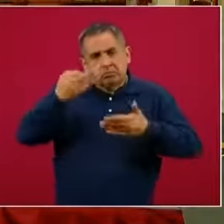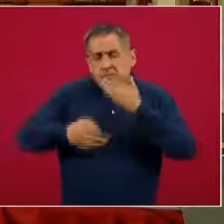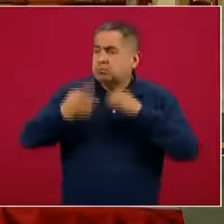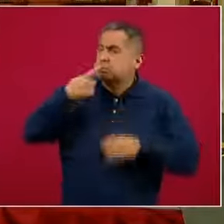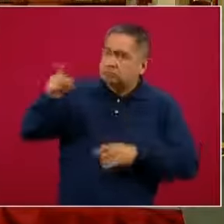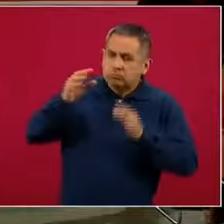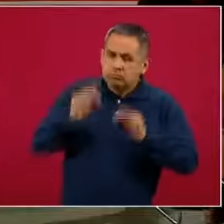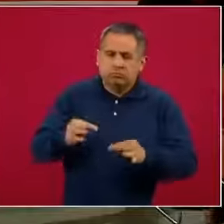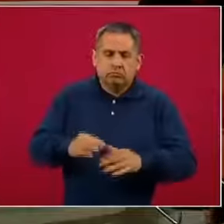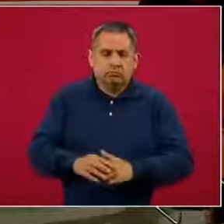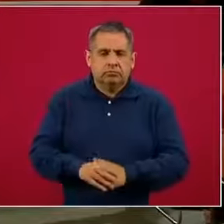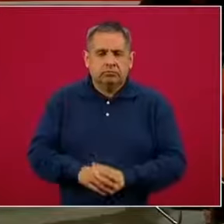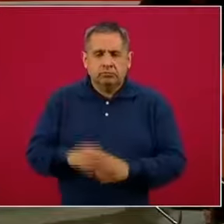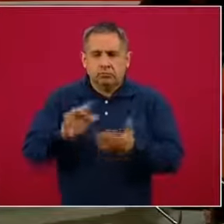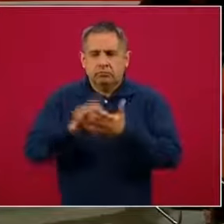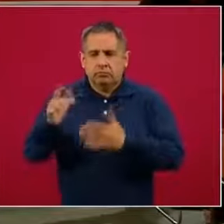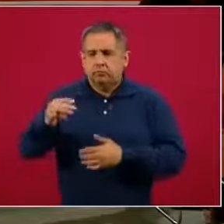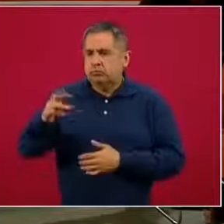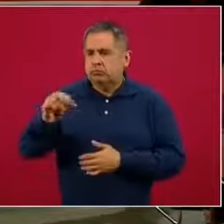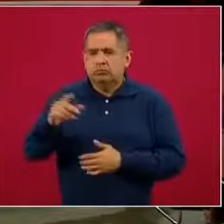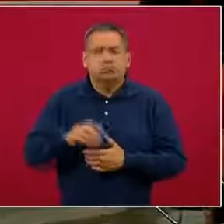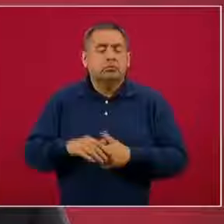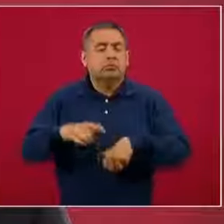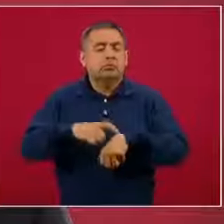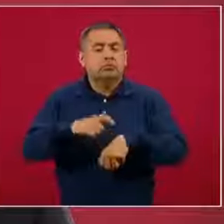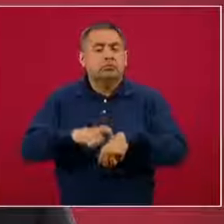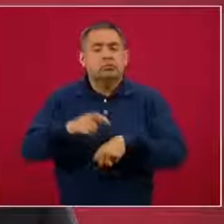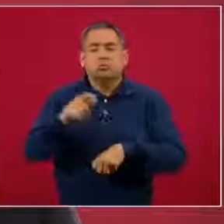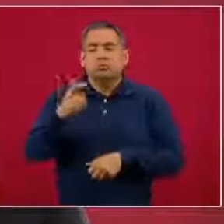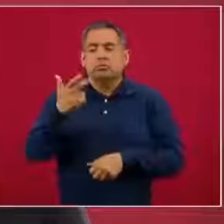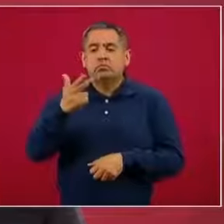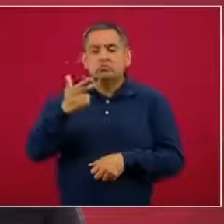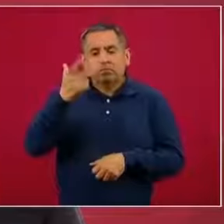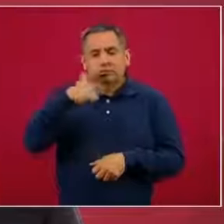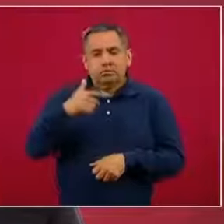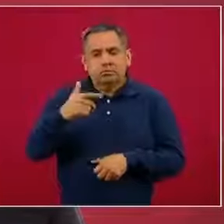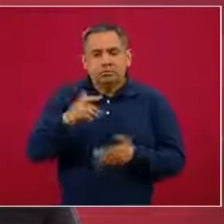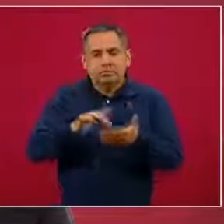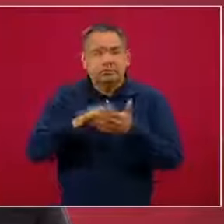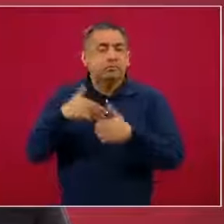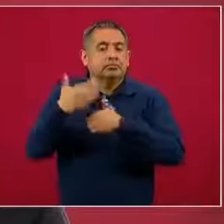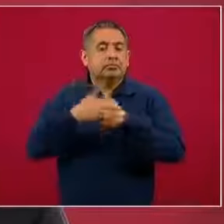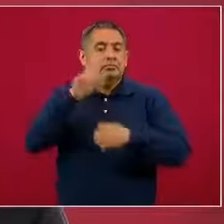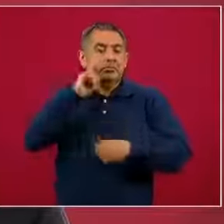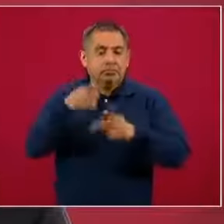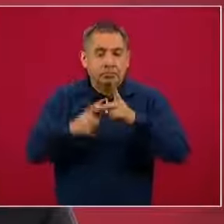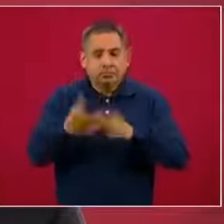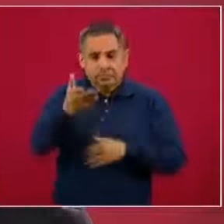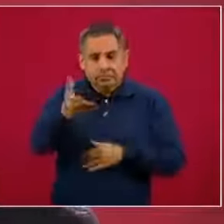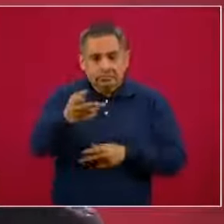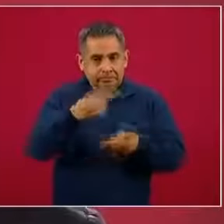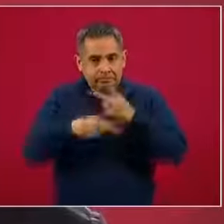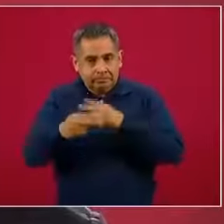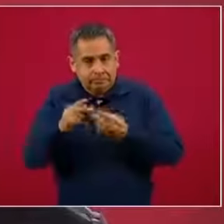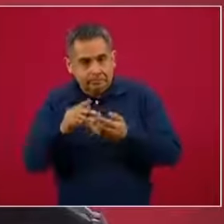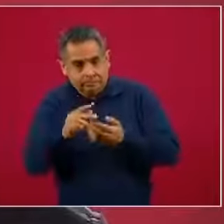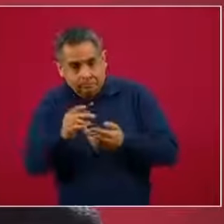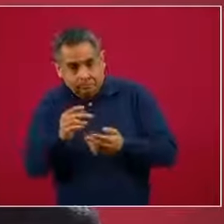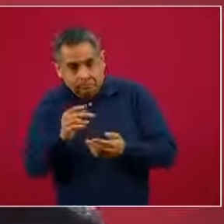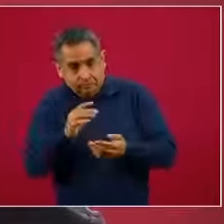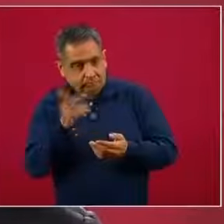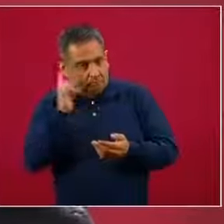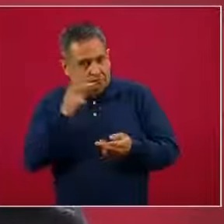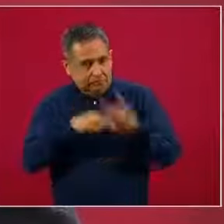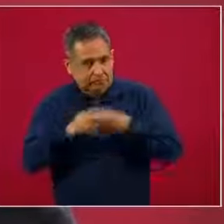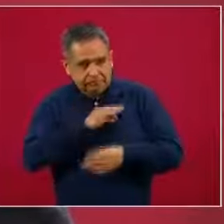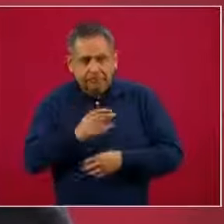comunicación. Muchas gracias, Marco Antonio. Son las 20 horas con un minuto. Empezamos con usted mañana, si aquí tenemos el privilegio de tenerla aquí,